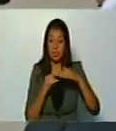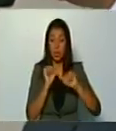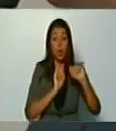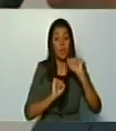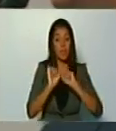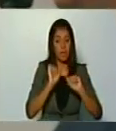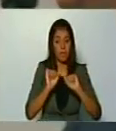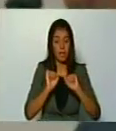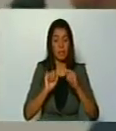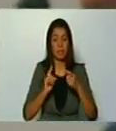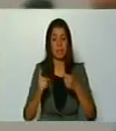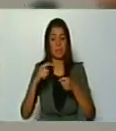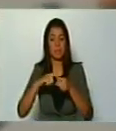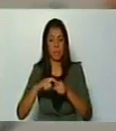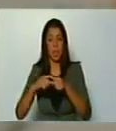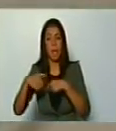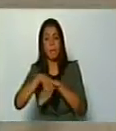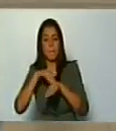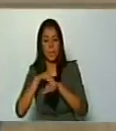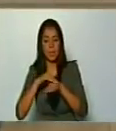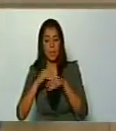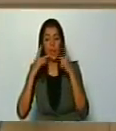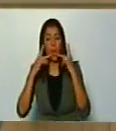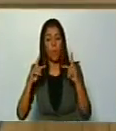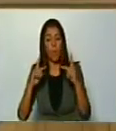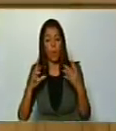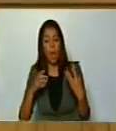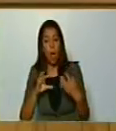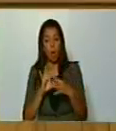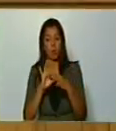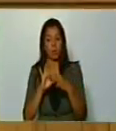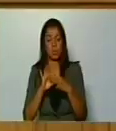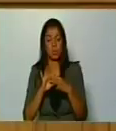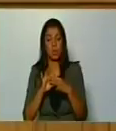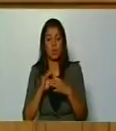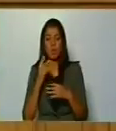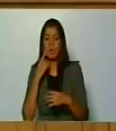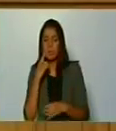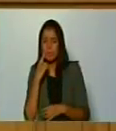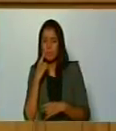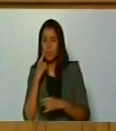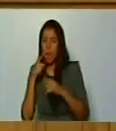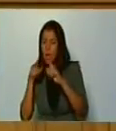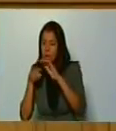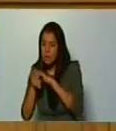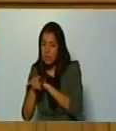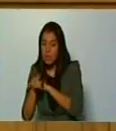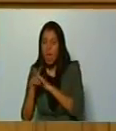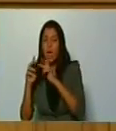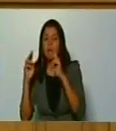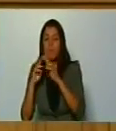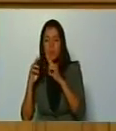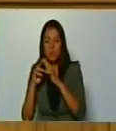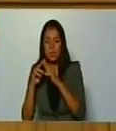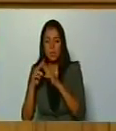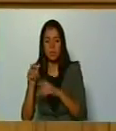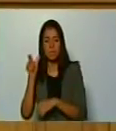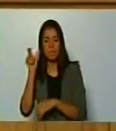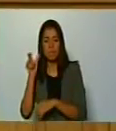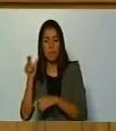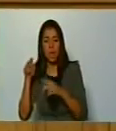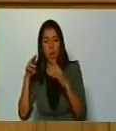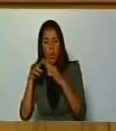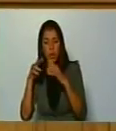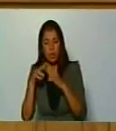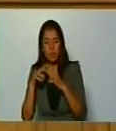Pueblo y el Ministerio Público, conoció, vean el antecedente inmediato,